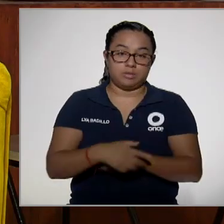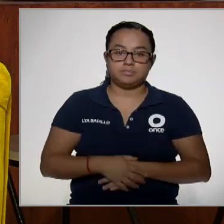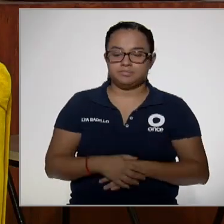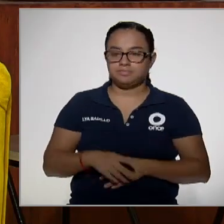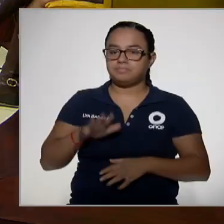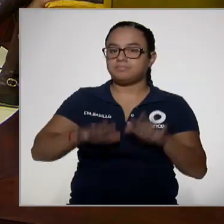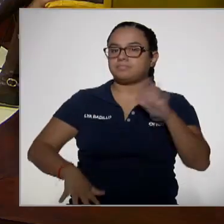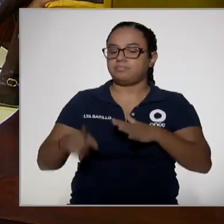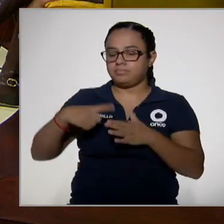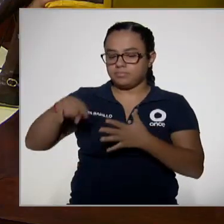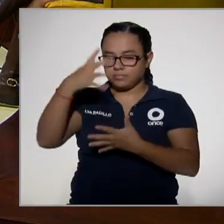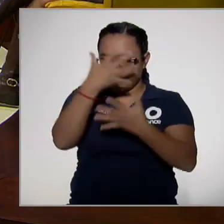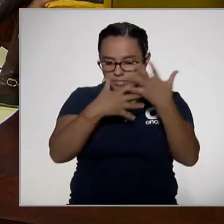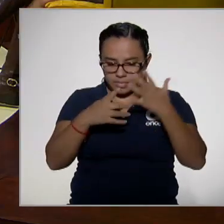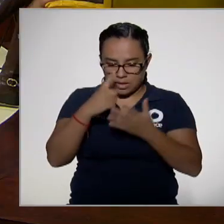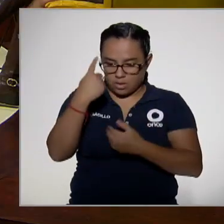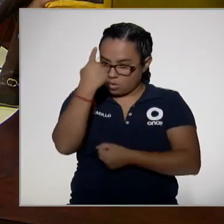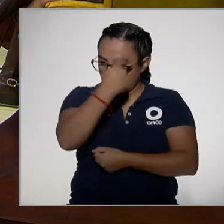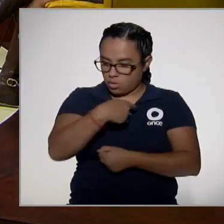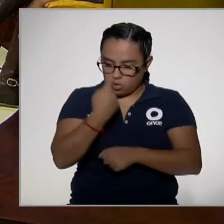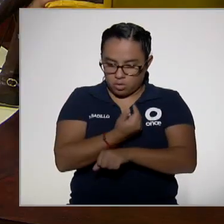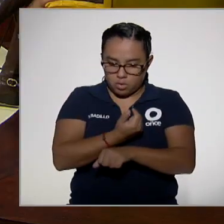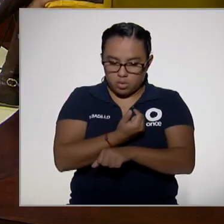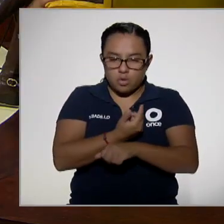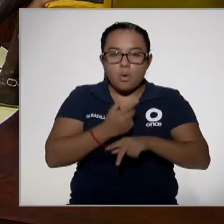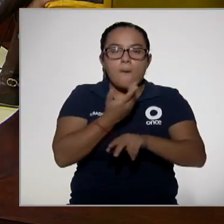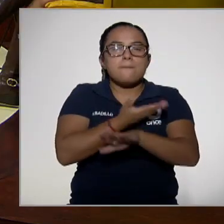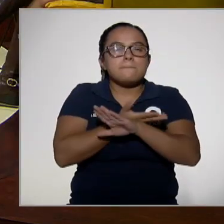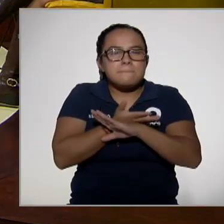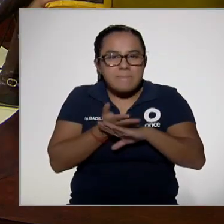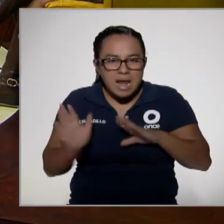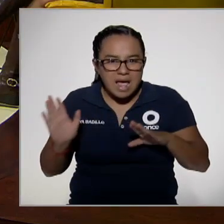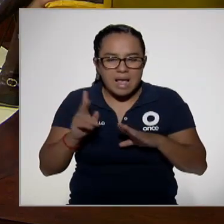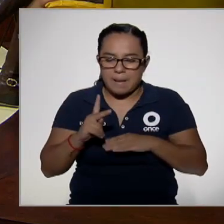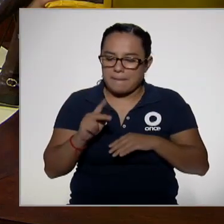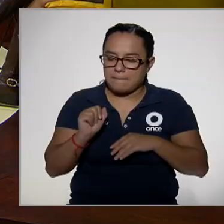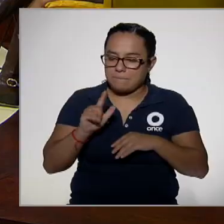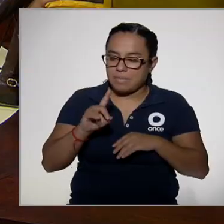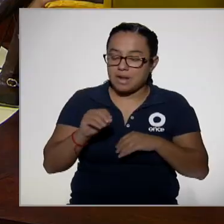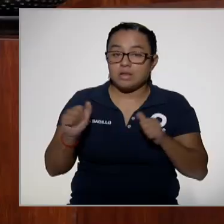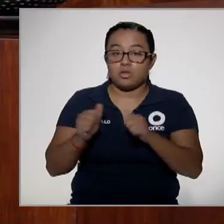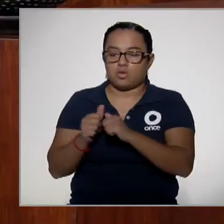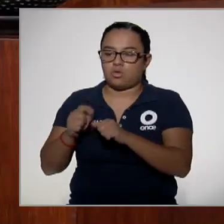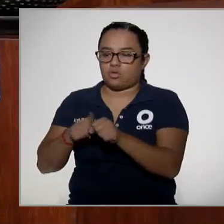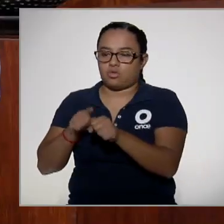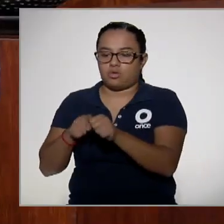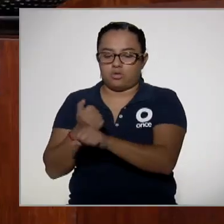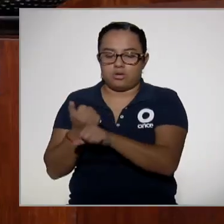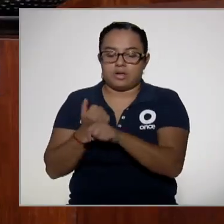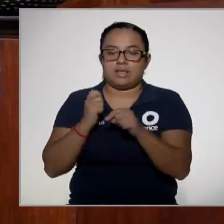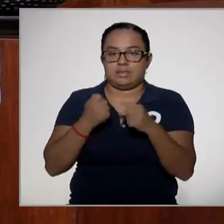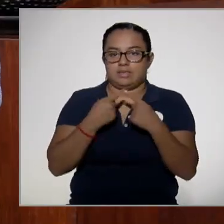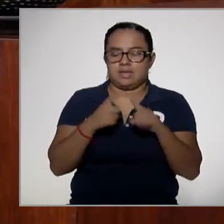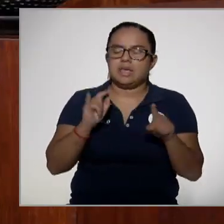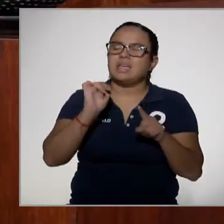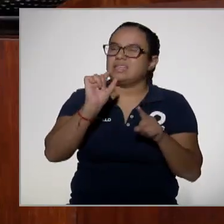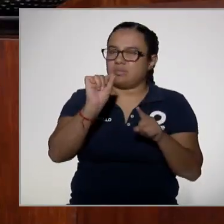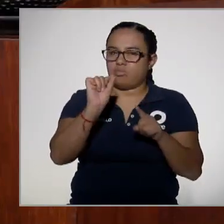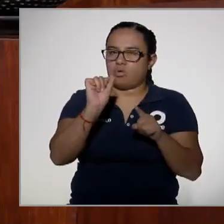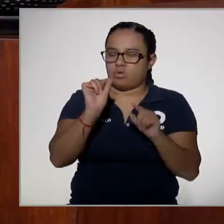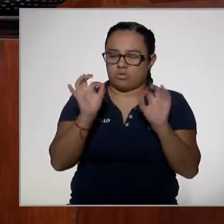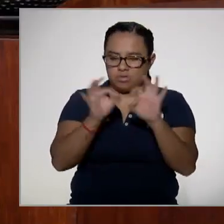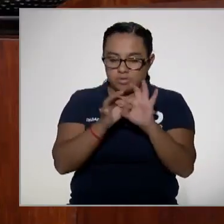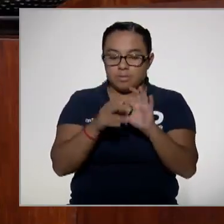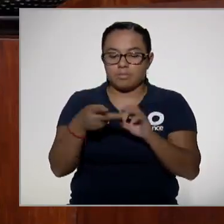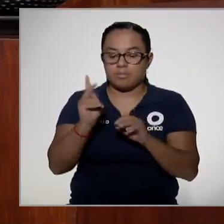lo que confunden es la palidez con amarillo con amarillo que son diferentes si bien pueden estar relacionadas son diferentes